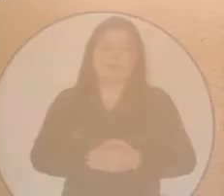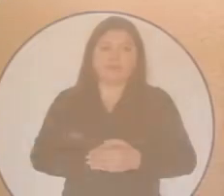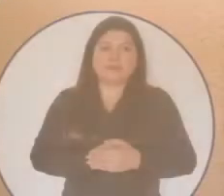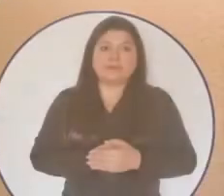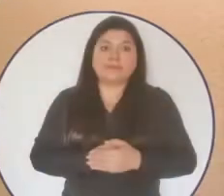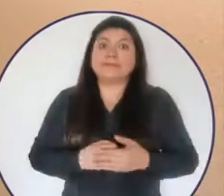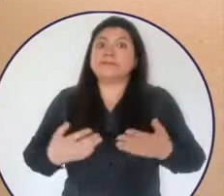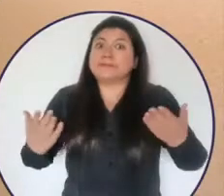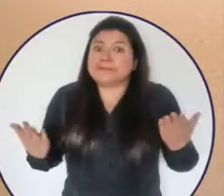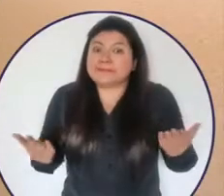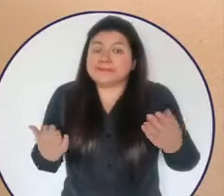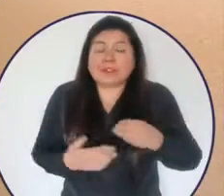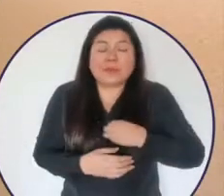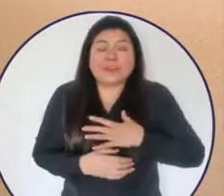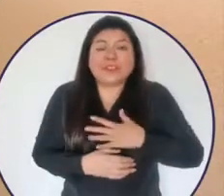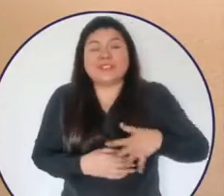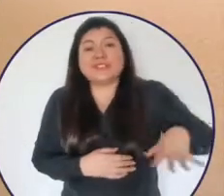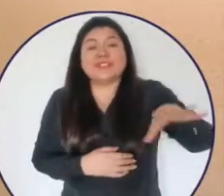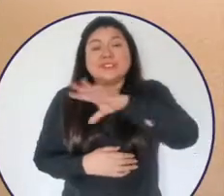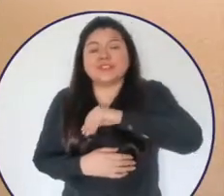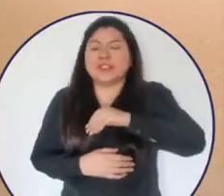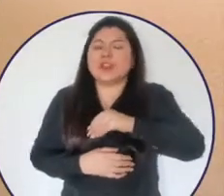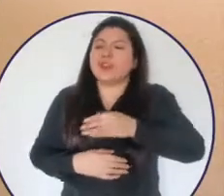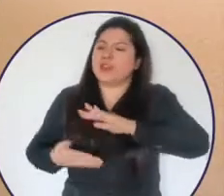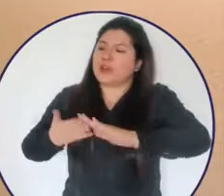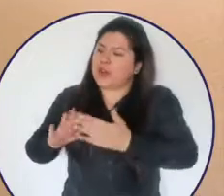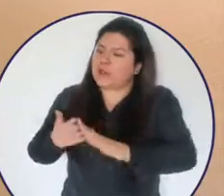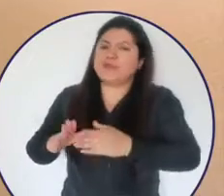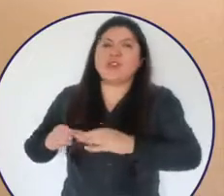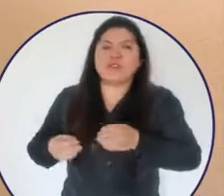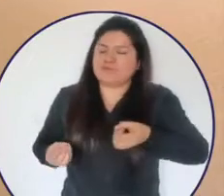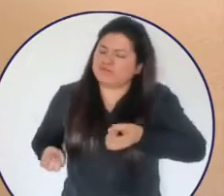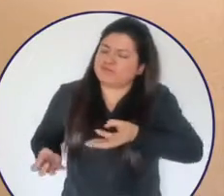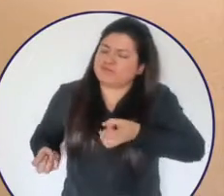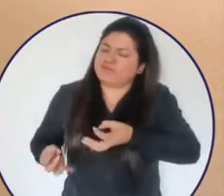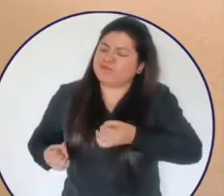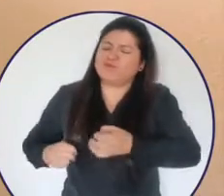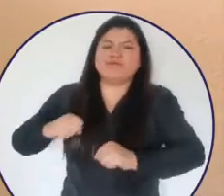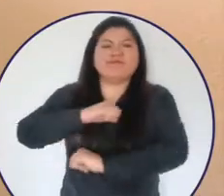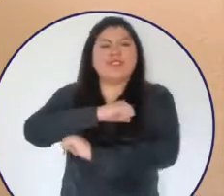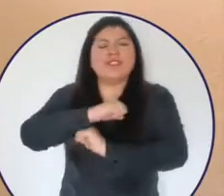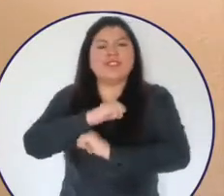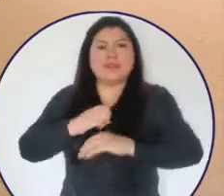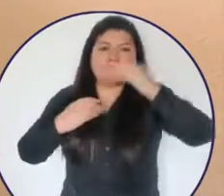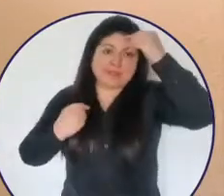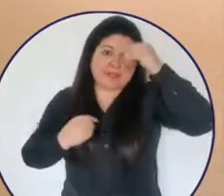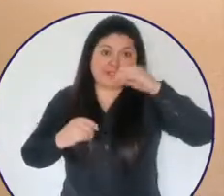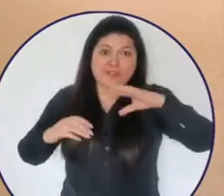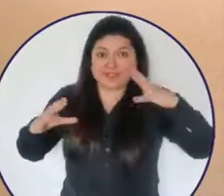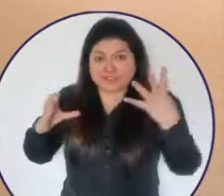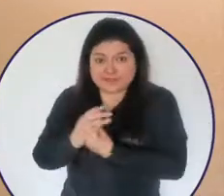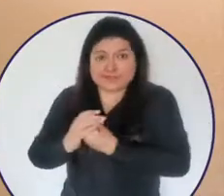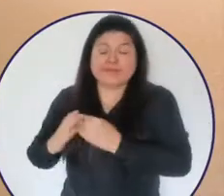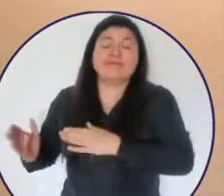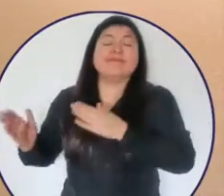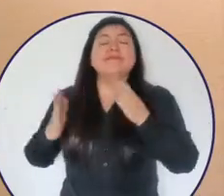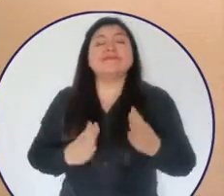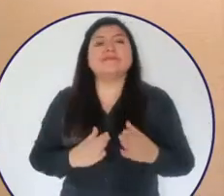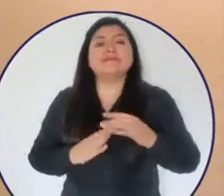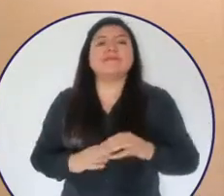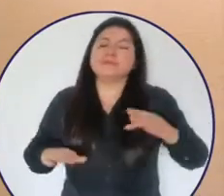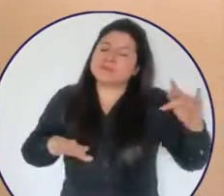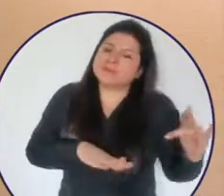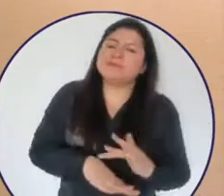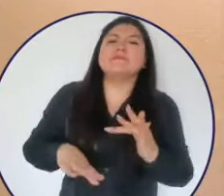Tenemos la oportunidad de construir comunidades fortalecidas en valores inclusivos. También tenemos la oportunidad de promover